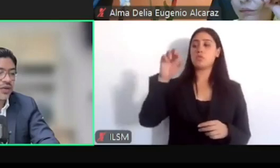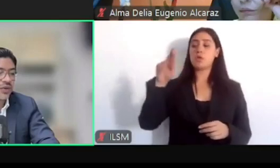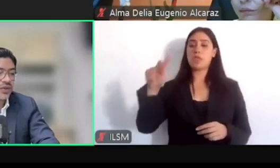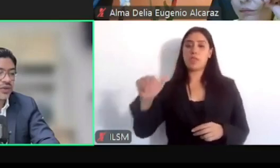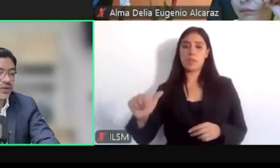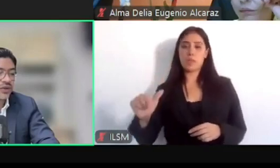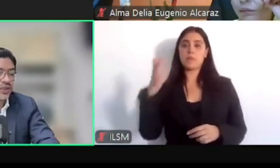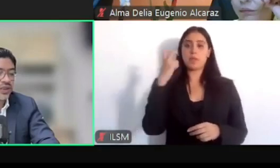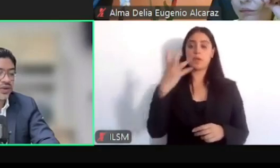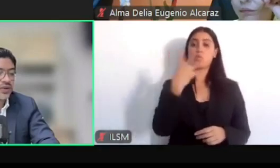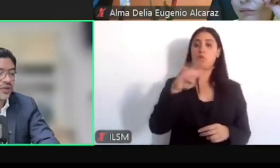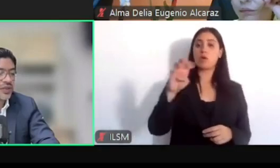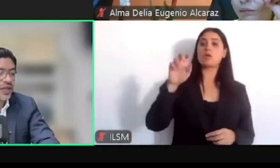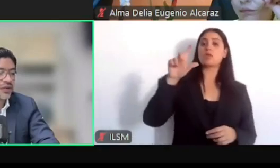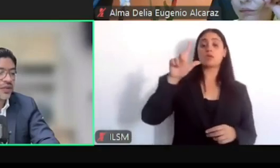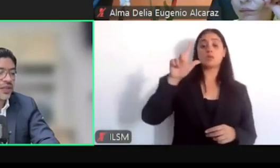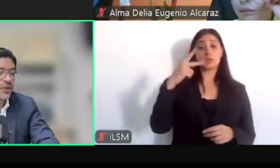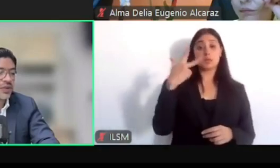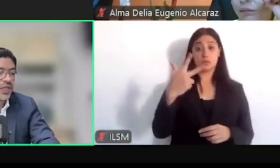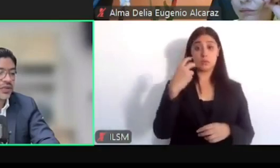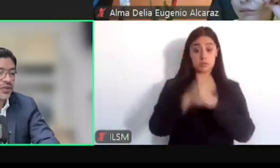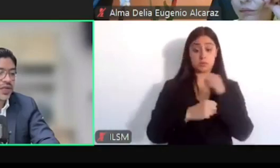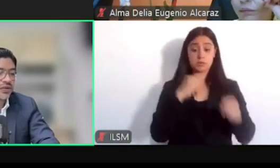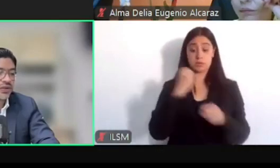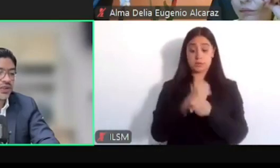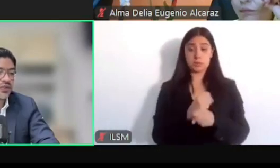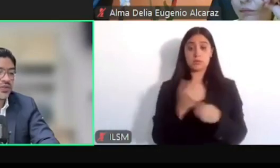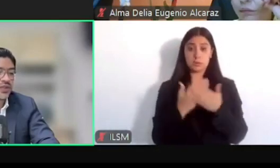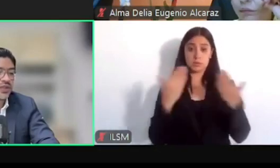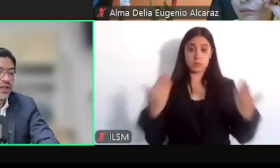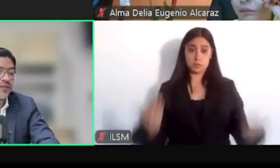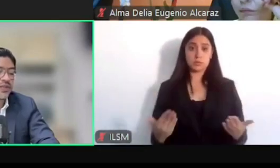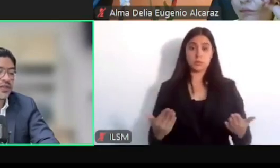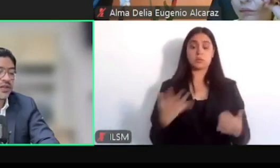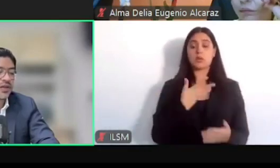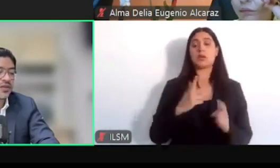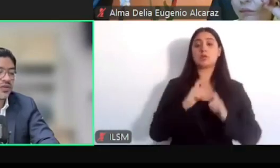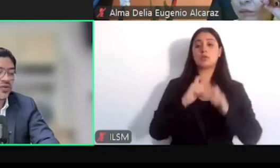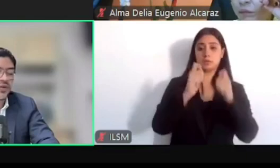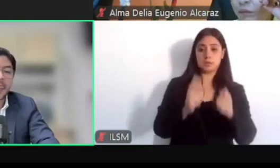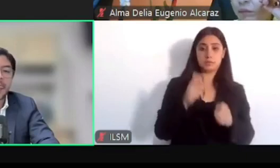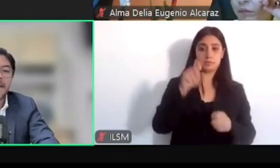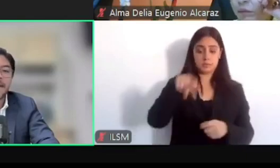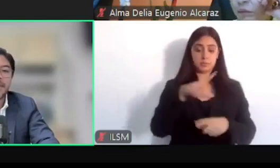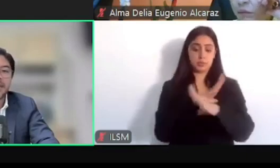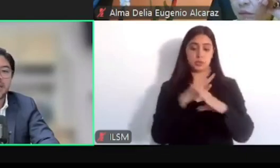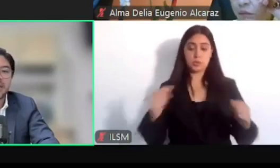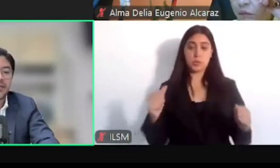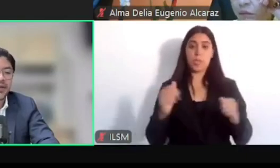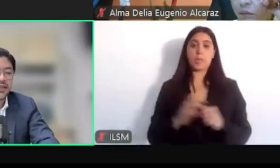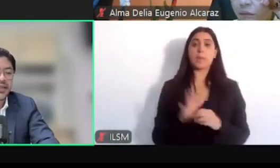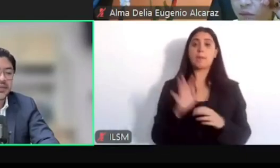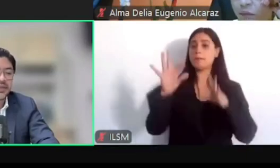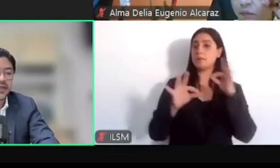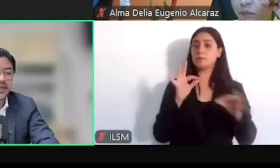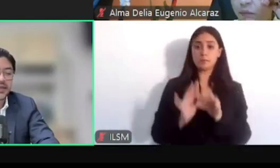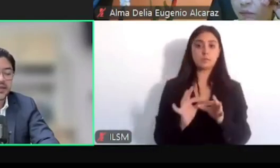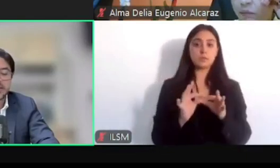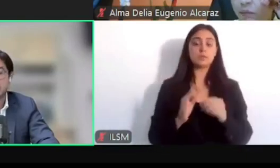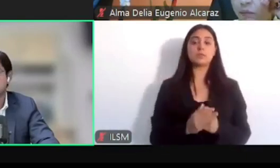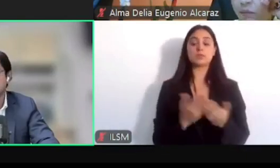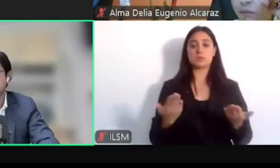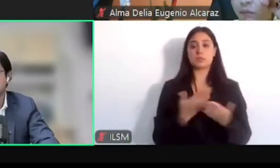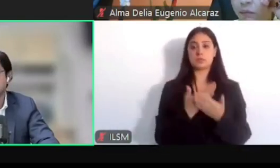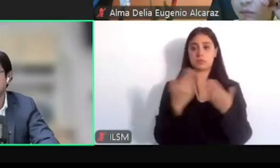electoral 478 de este año en términos de las consideraciones expuestas en la presente resolución es la cuenta magistrada presidenta